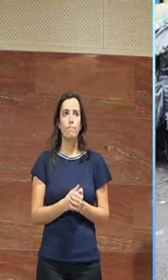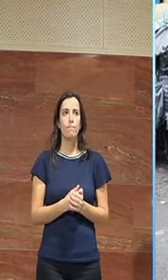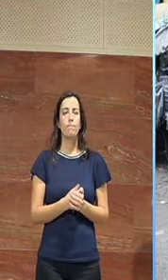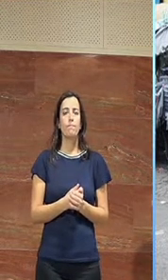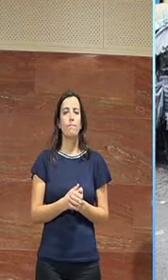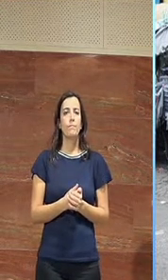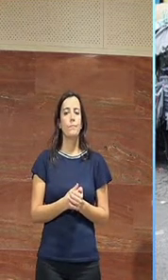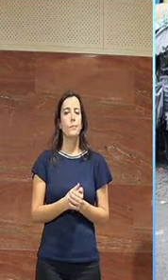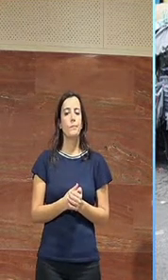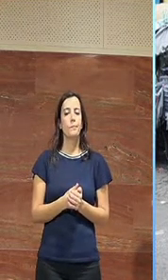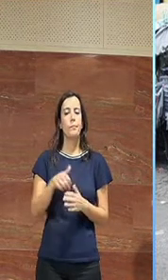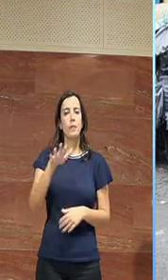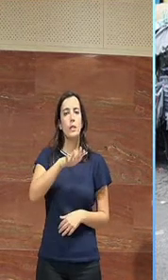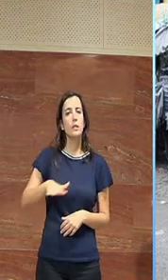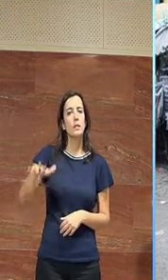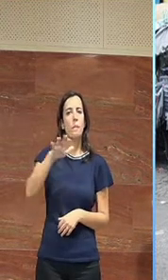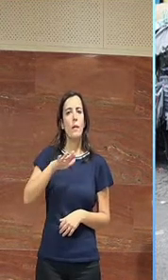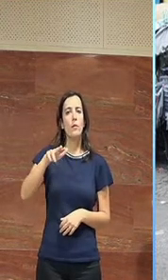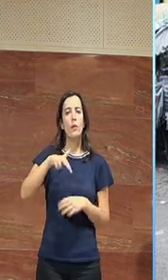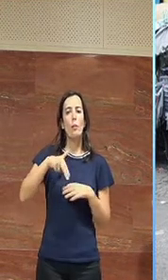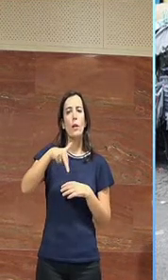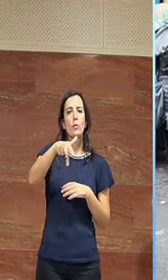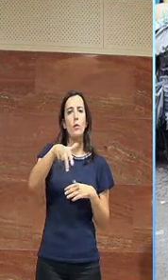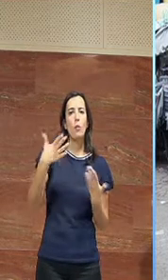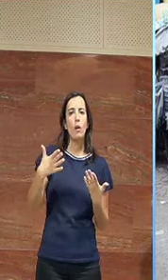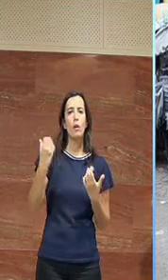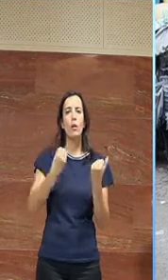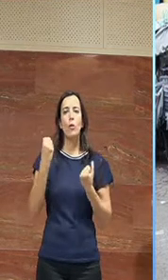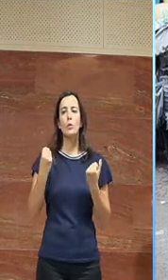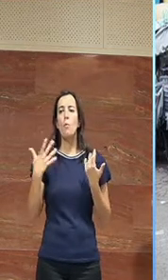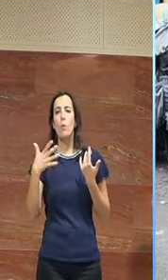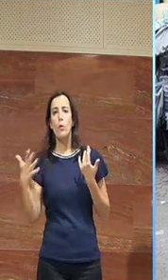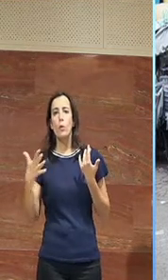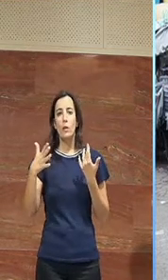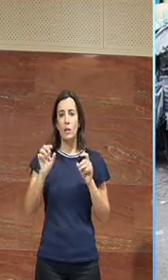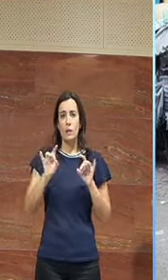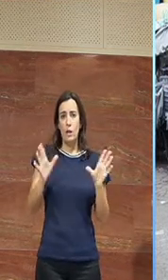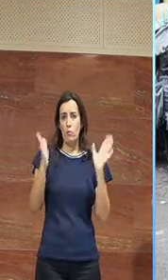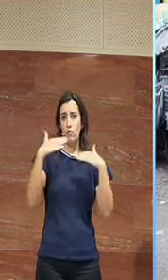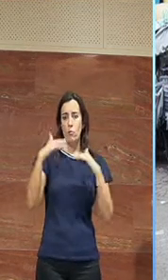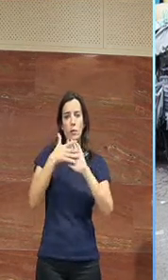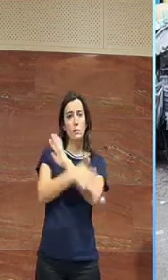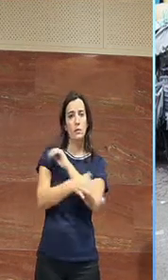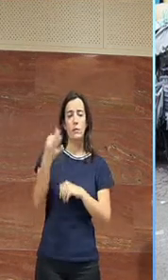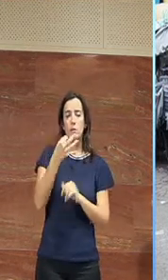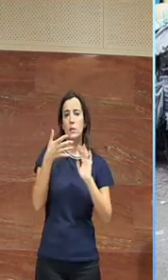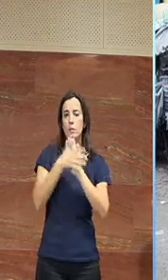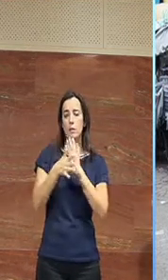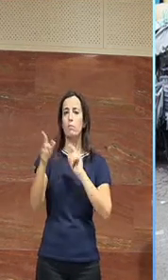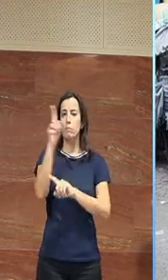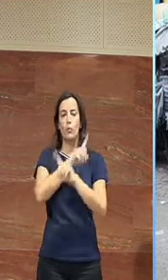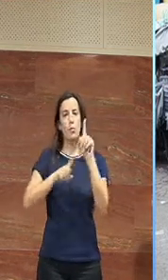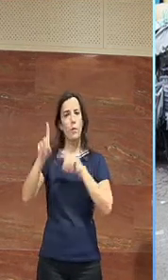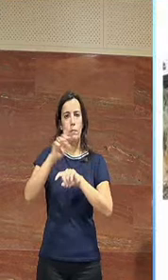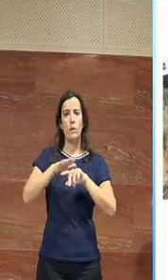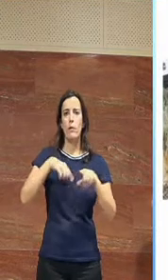indefinición del espacio peatonal y del espacio rodado hace que se convierta en un problema para la